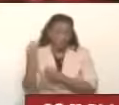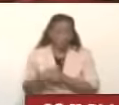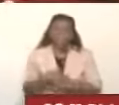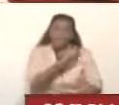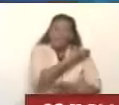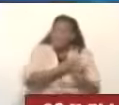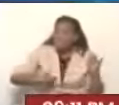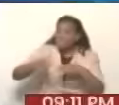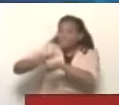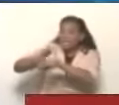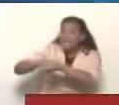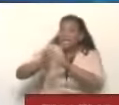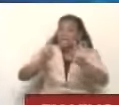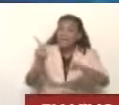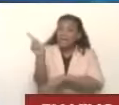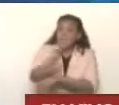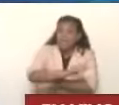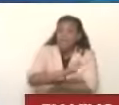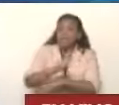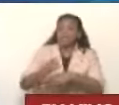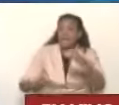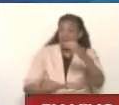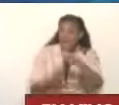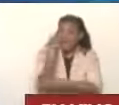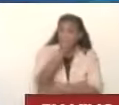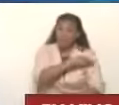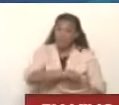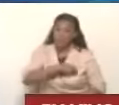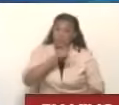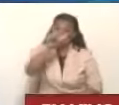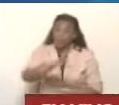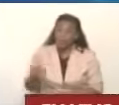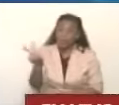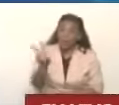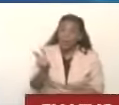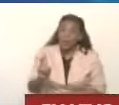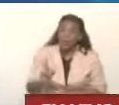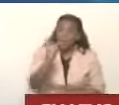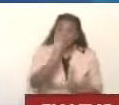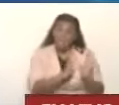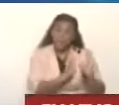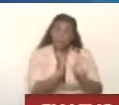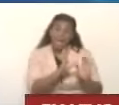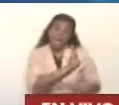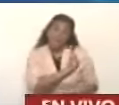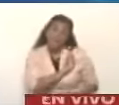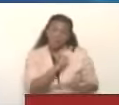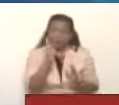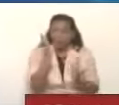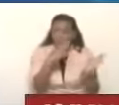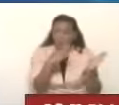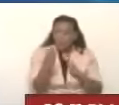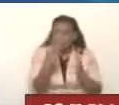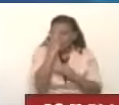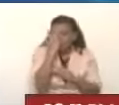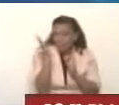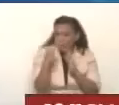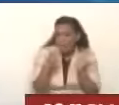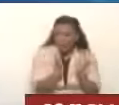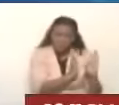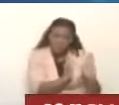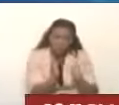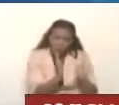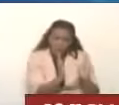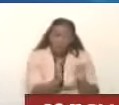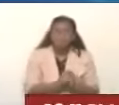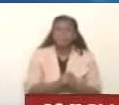Presidente, cuando se cumplen 6 meses de la gran misión Venezuela Mujer, nuestro primer semestre, recordar que usted mismo como jefe de Estado y